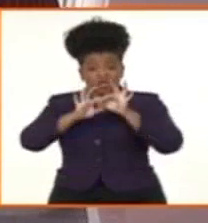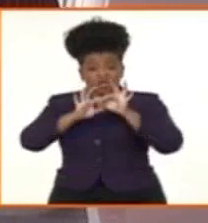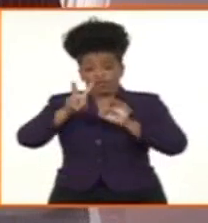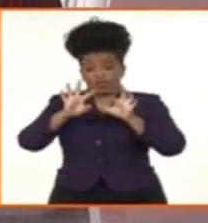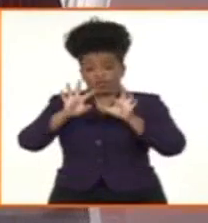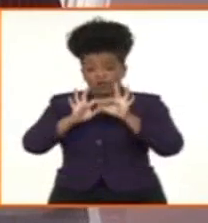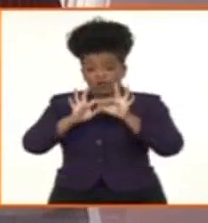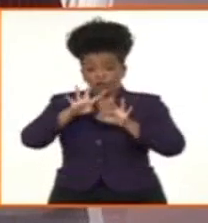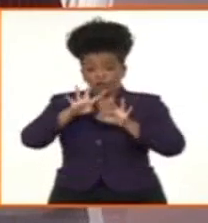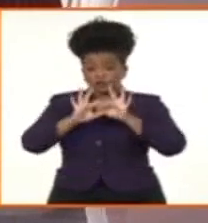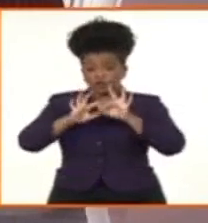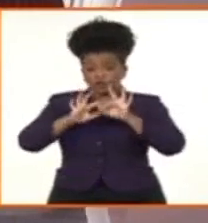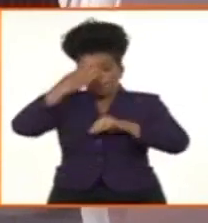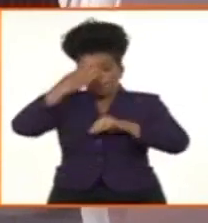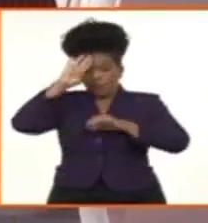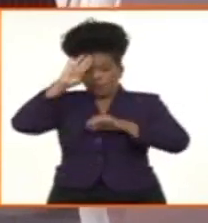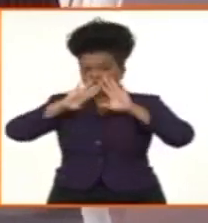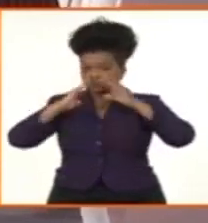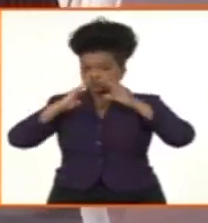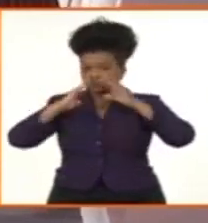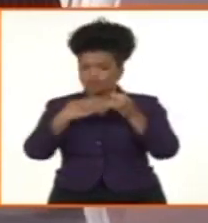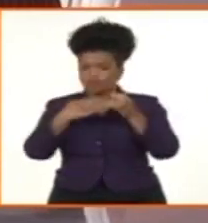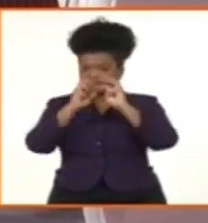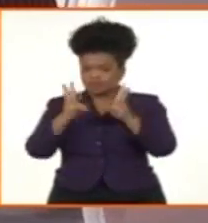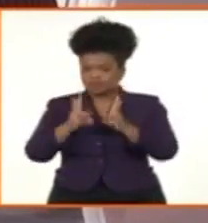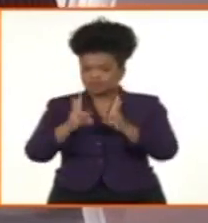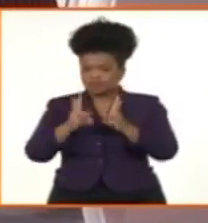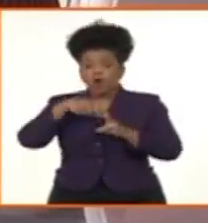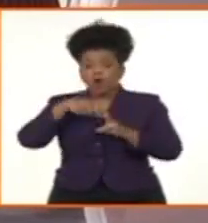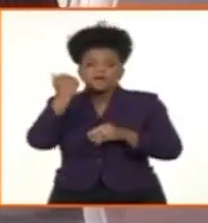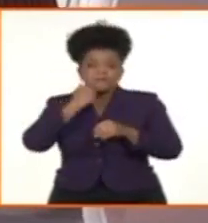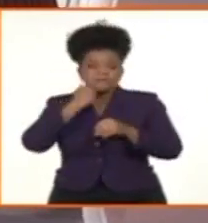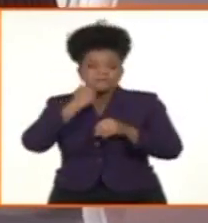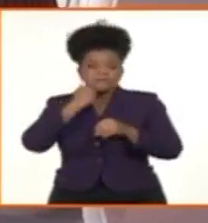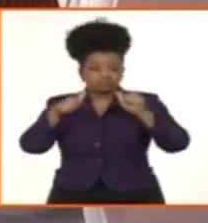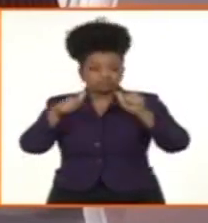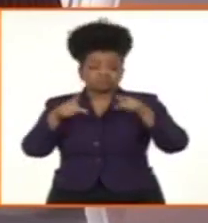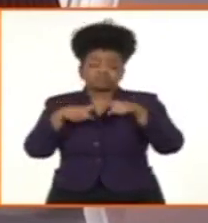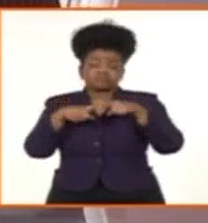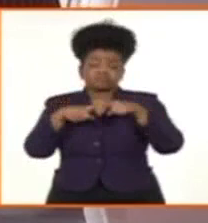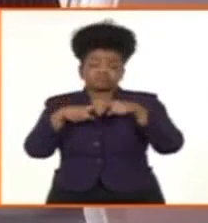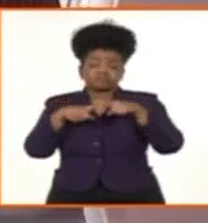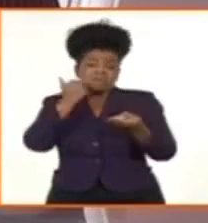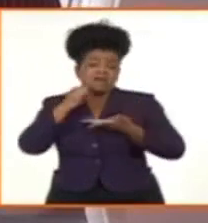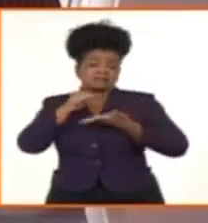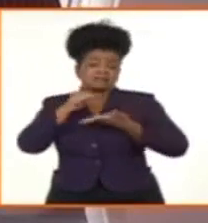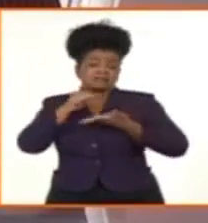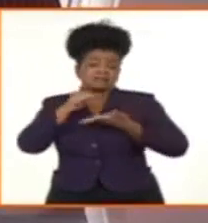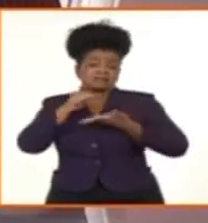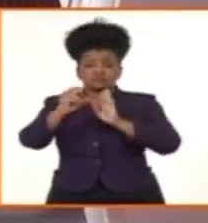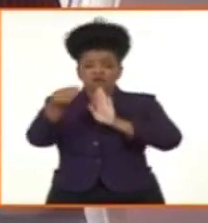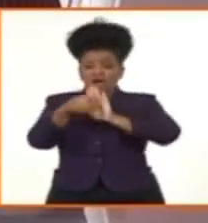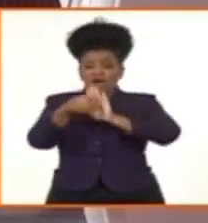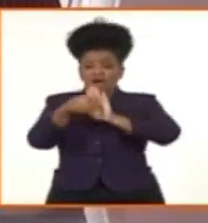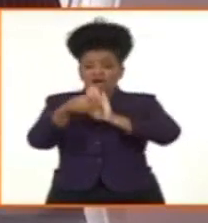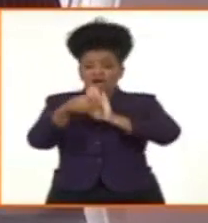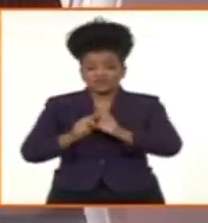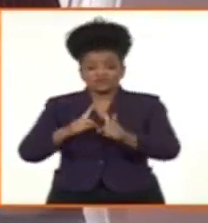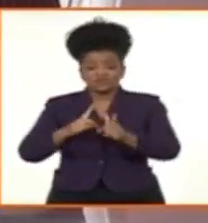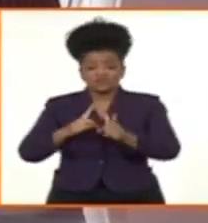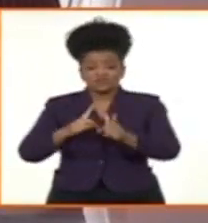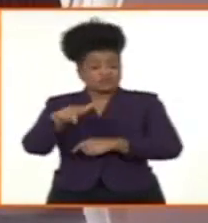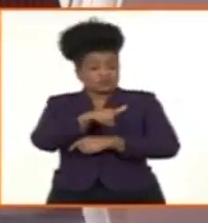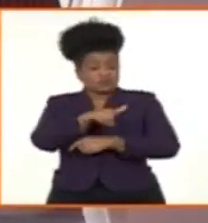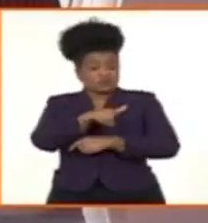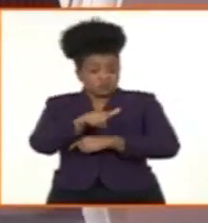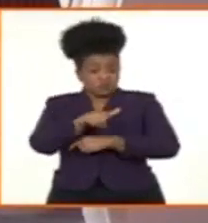las instituciones están conectadas, es mayor porque son mayores los servicios, porque son mayores las aplicaciones, y entonces nosotros también estamos apostando a